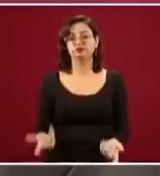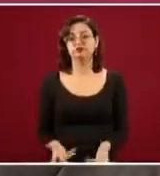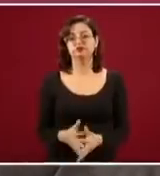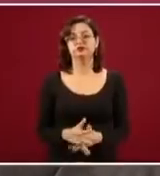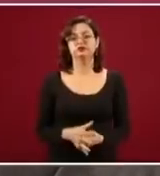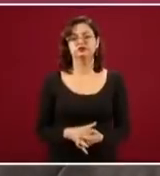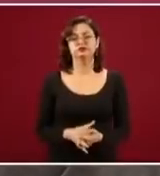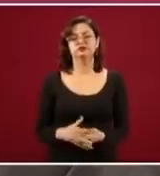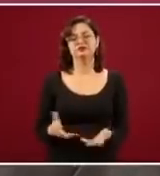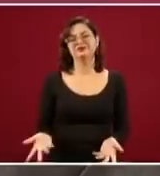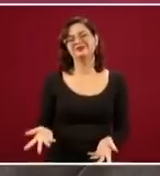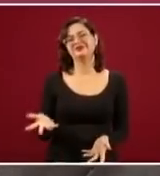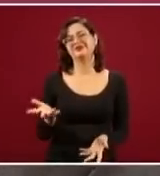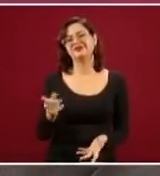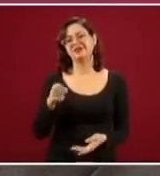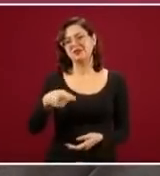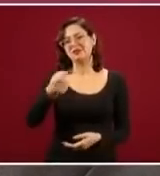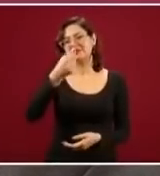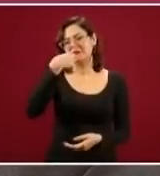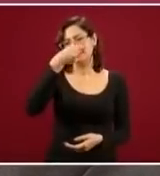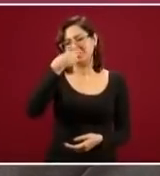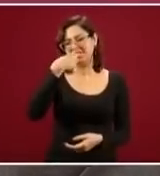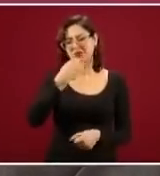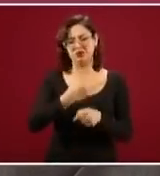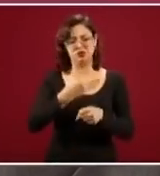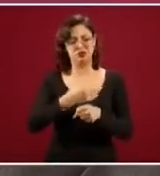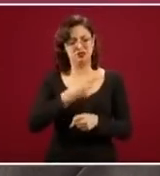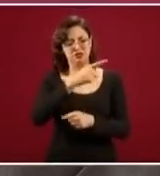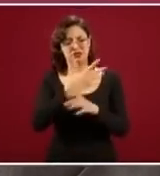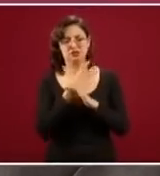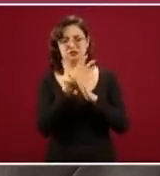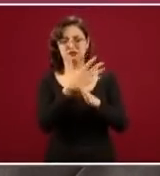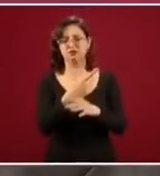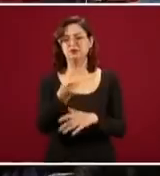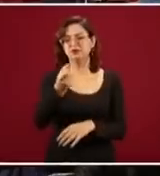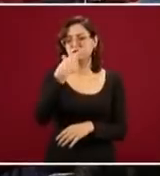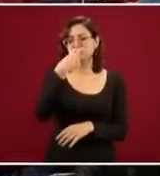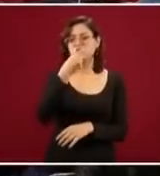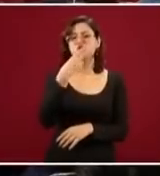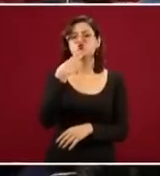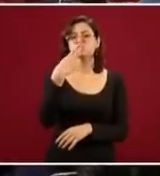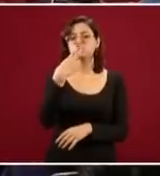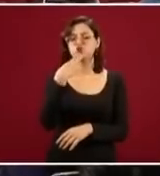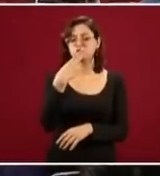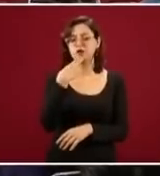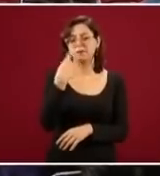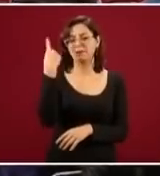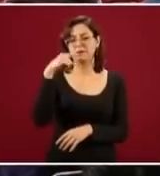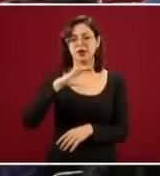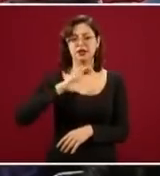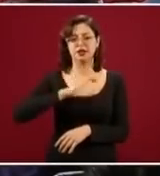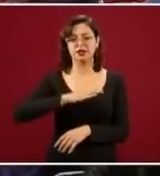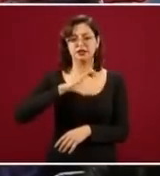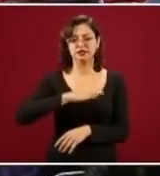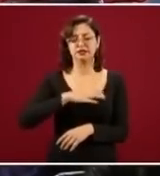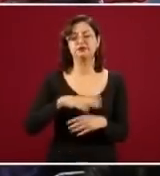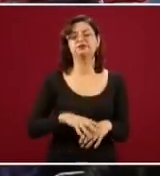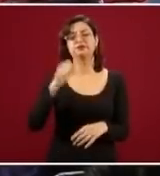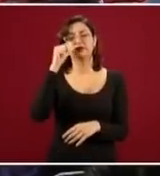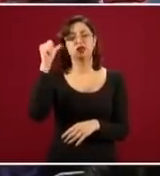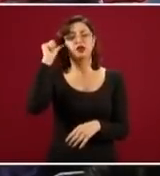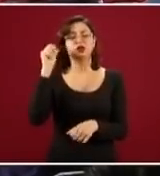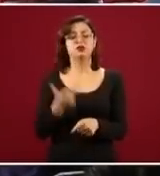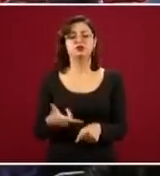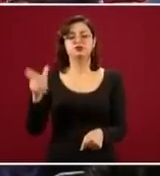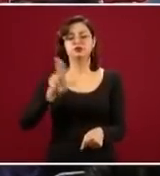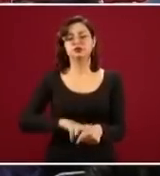tecnicalismo, pero este medicamento del que se habla es uno de los medicamentos que se usa para ciertos tipos de cánceres. Ayer que fuimos al Hospital